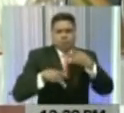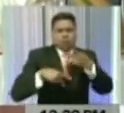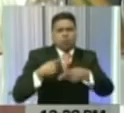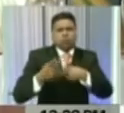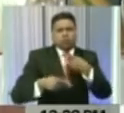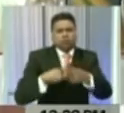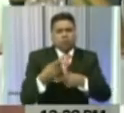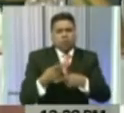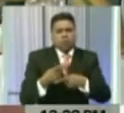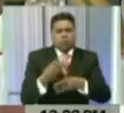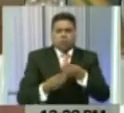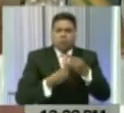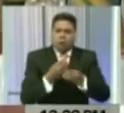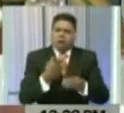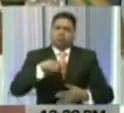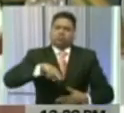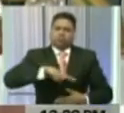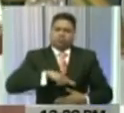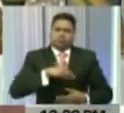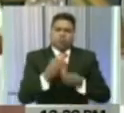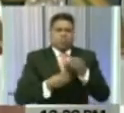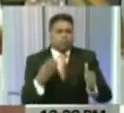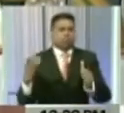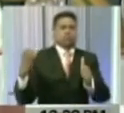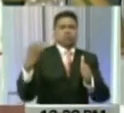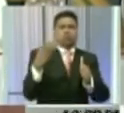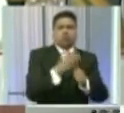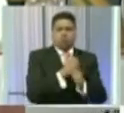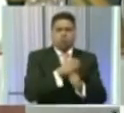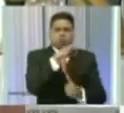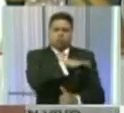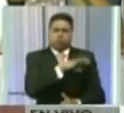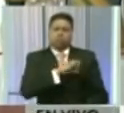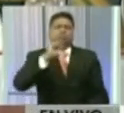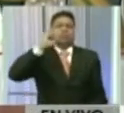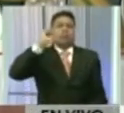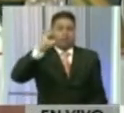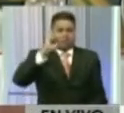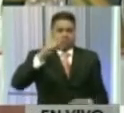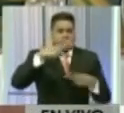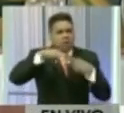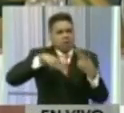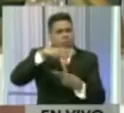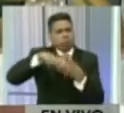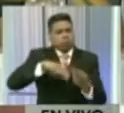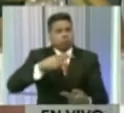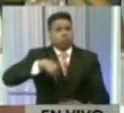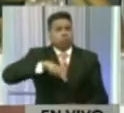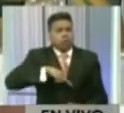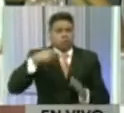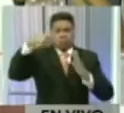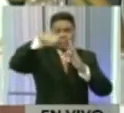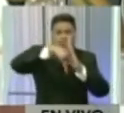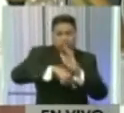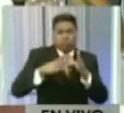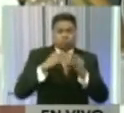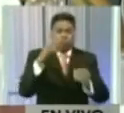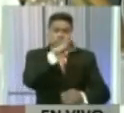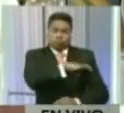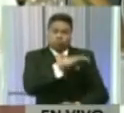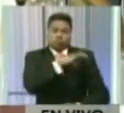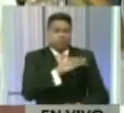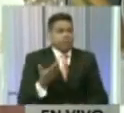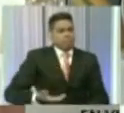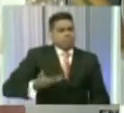nosotros que vamos a preservar los logros sociales de la revolución y que vamos a seguir profundizando los logros sociales de la